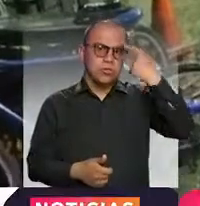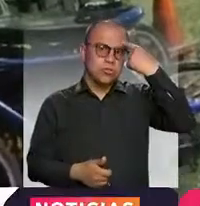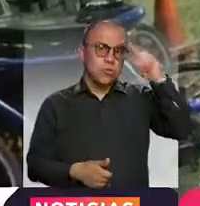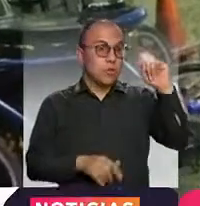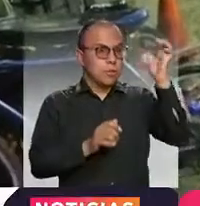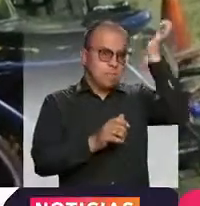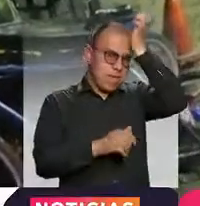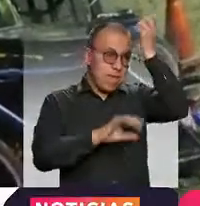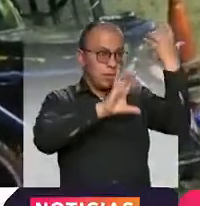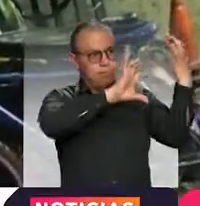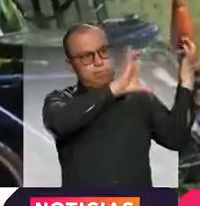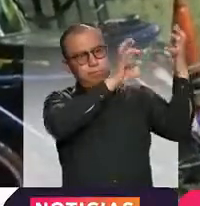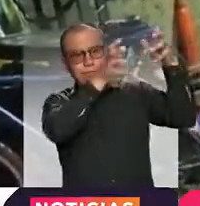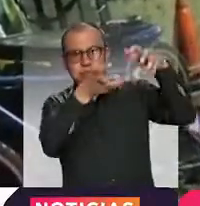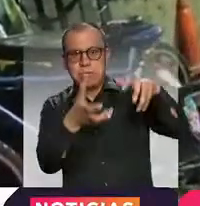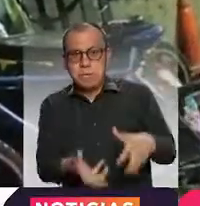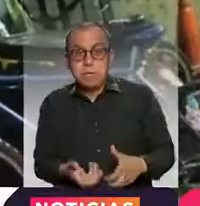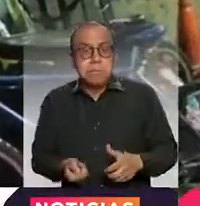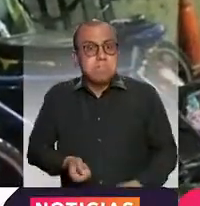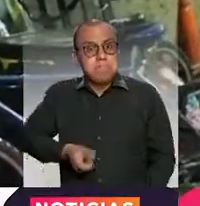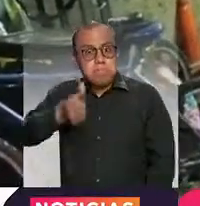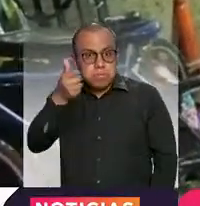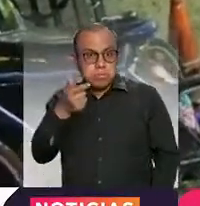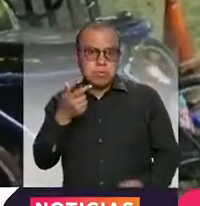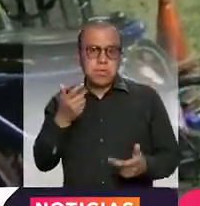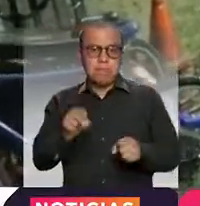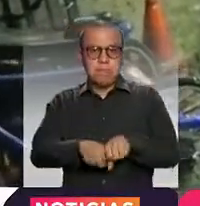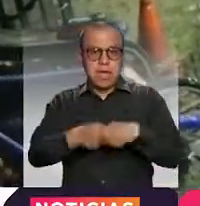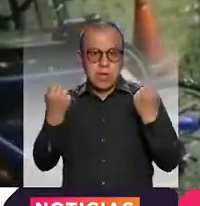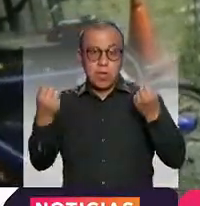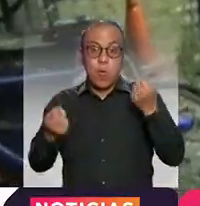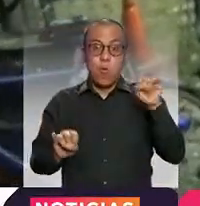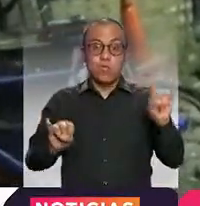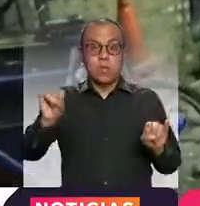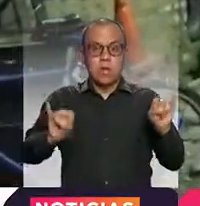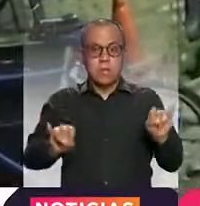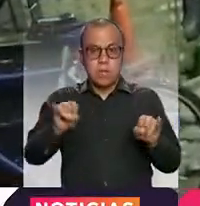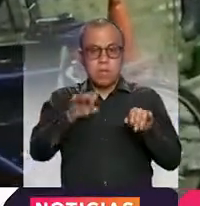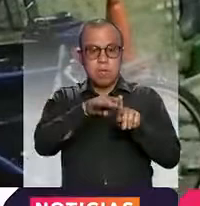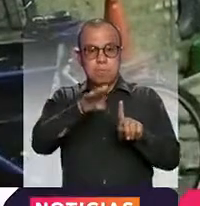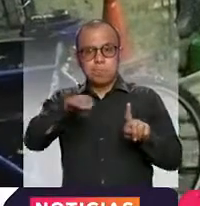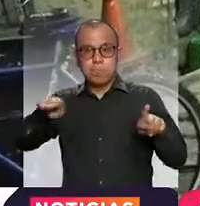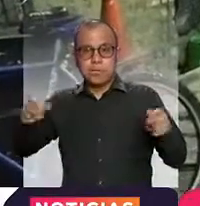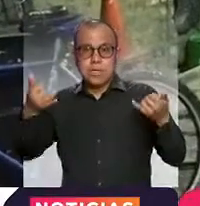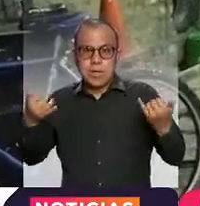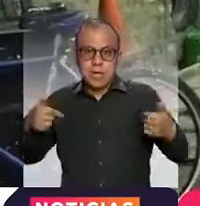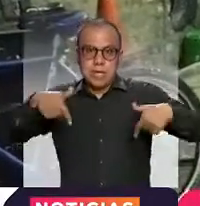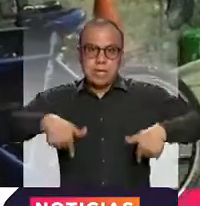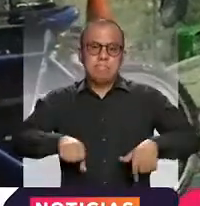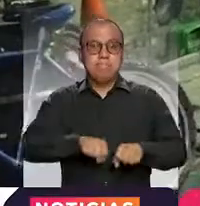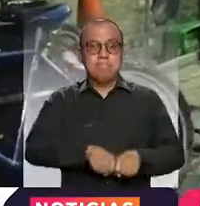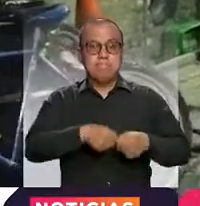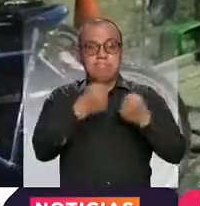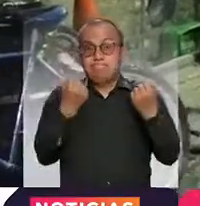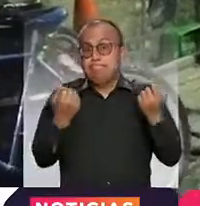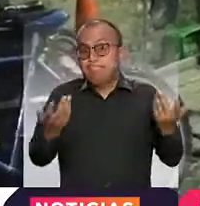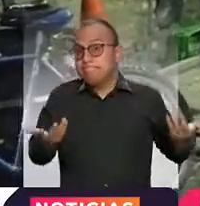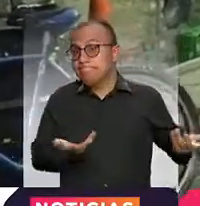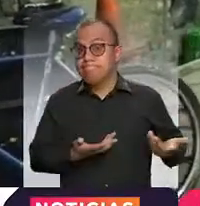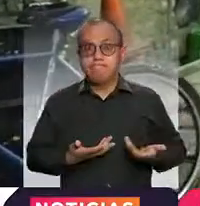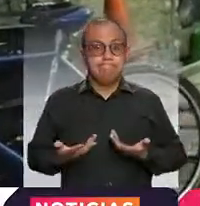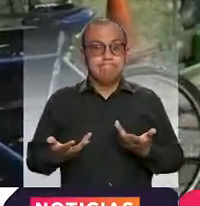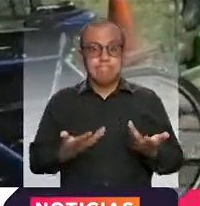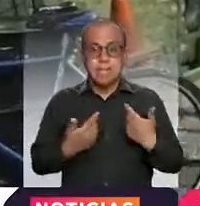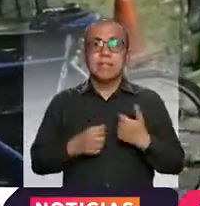vino esa roca. Se me tiró un camión aquí, un camión que tenía de parqueadero. Yo tengo un parqueadero acá y se me tiró